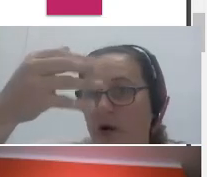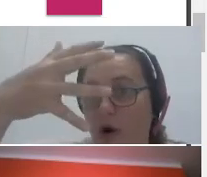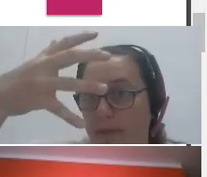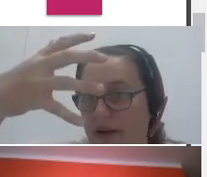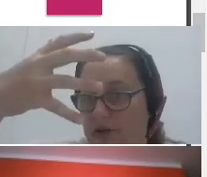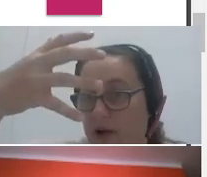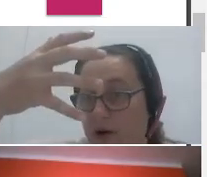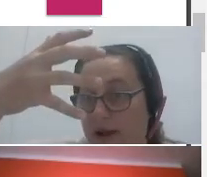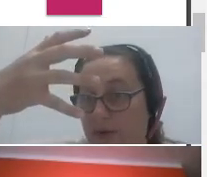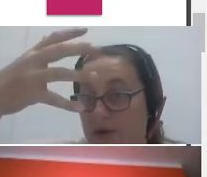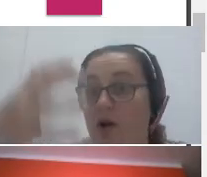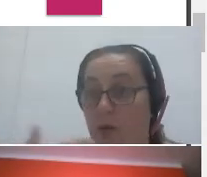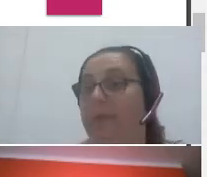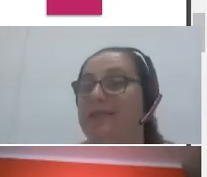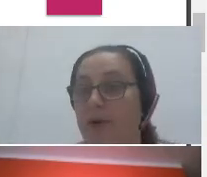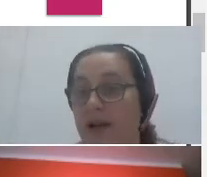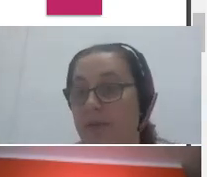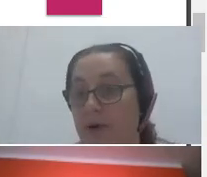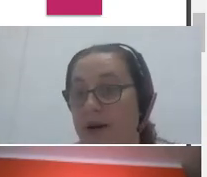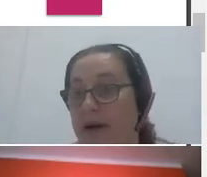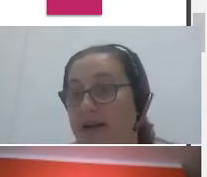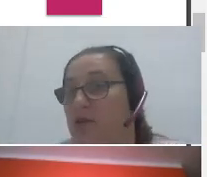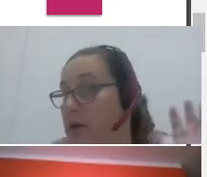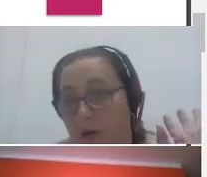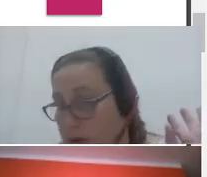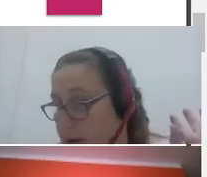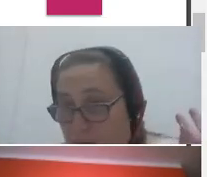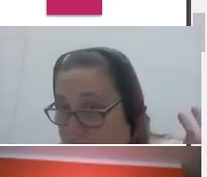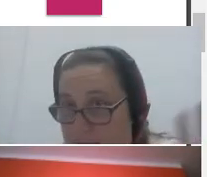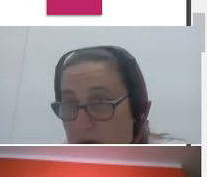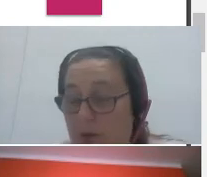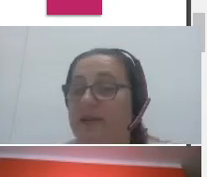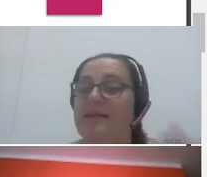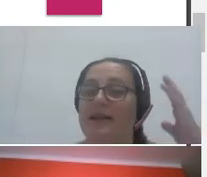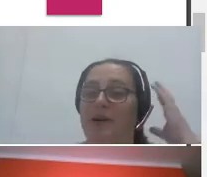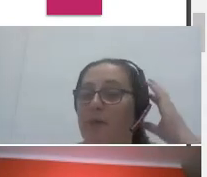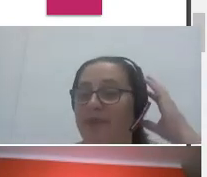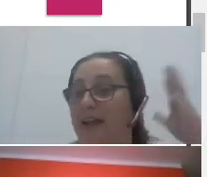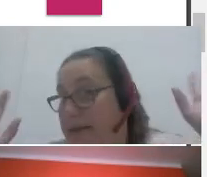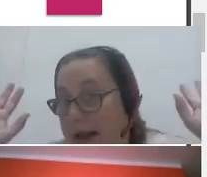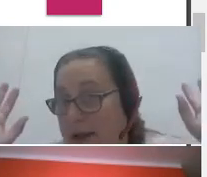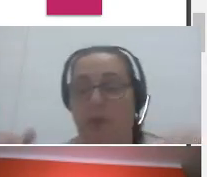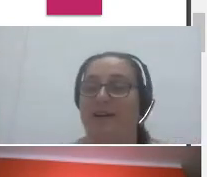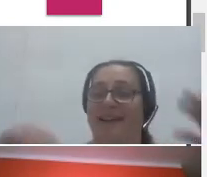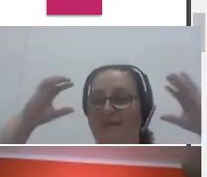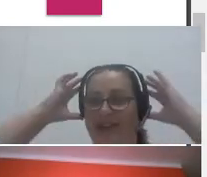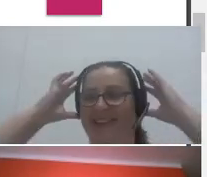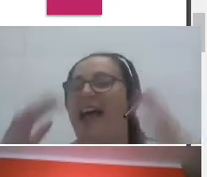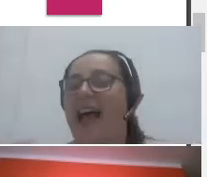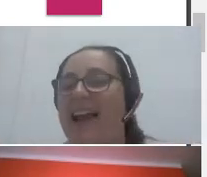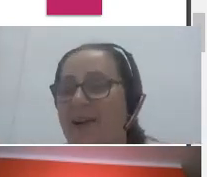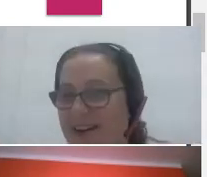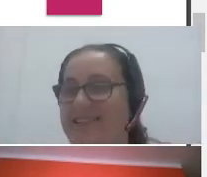y de golpe nos engordamos, como pasa por ejemplo en un embarazo o en alguna otra circunstancia, ¿no? Estrés, por